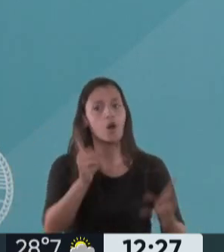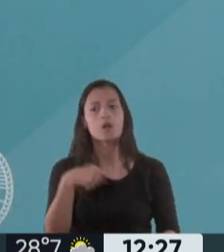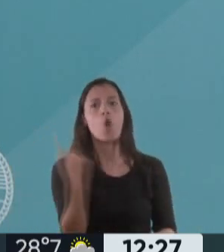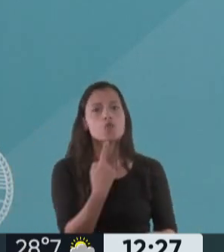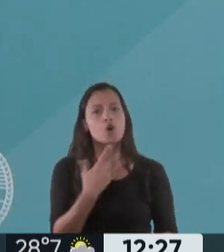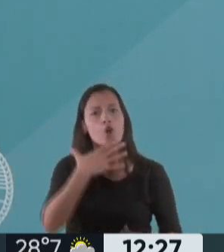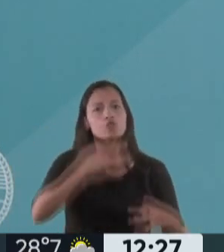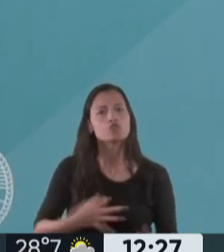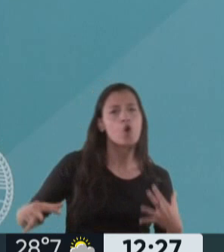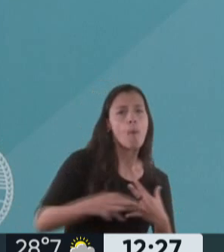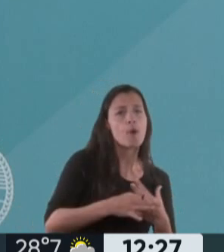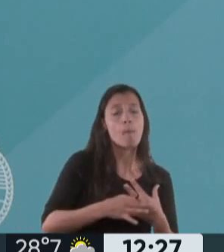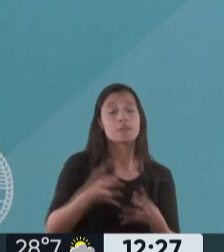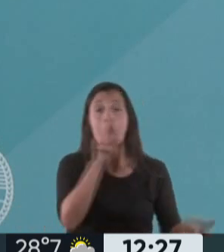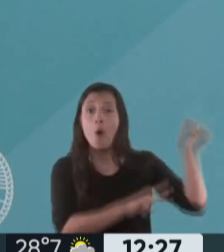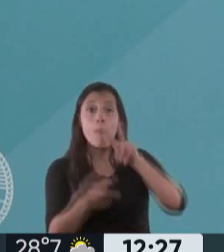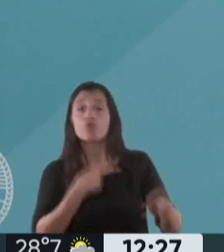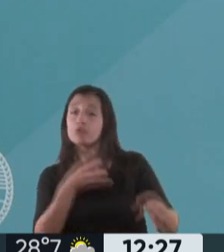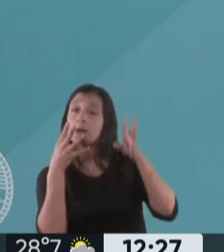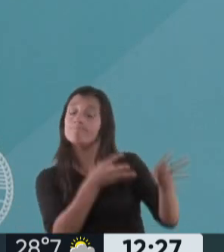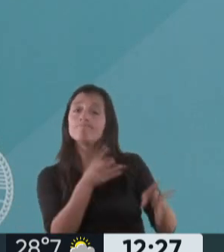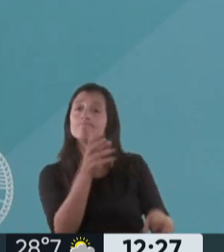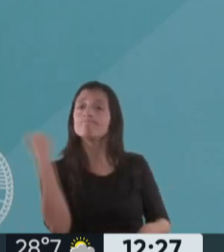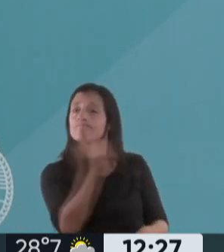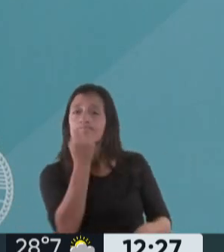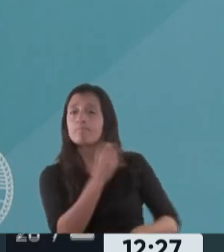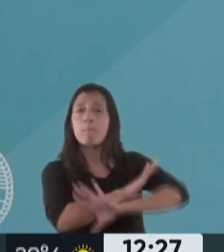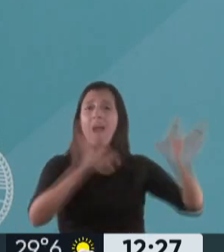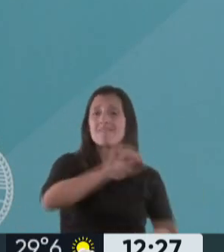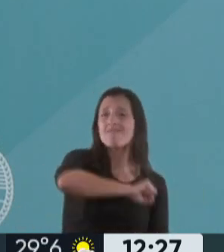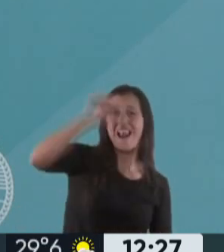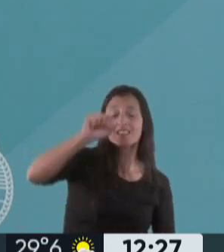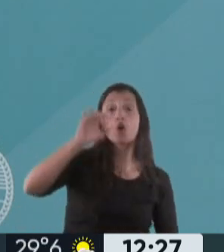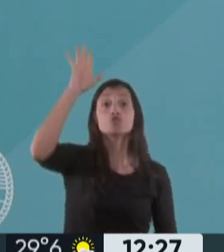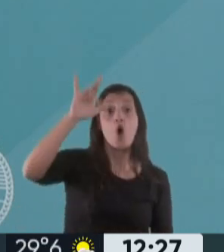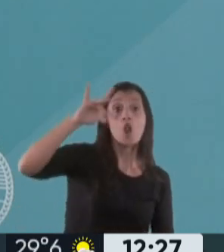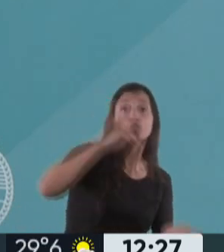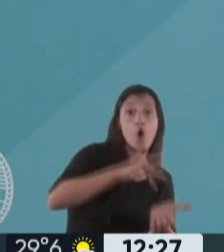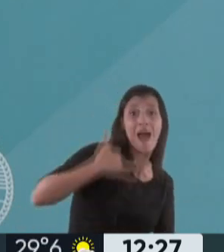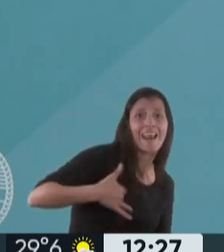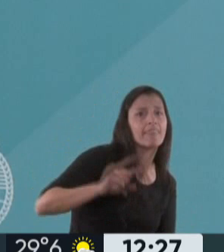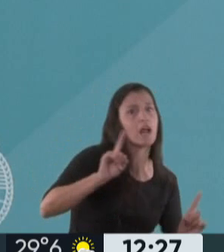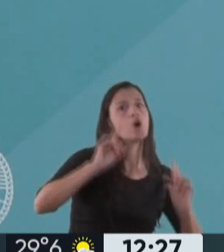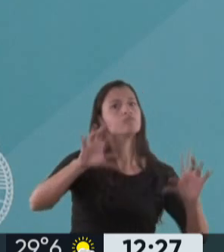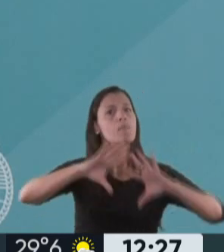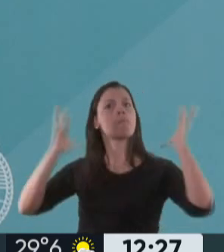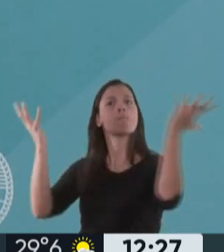quebrar entre todos la inflación, que ha dejado de ser un flagelo solo de la Argentina para ser un flagelo mundial, nosotros vamos a